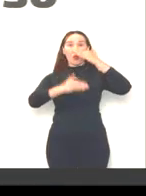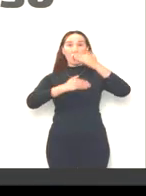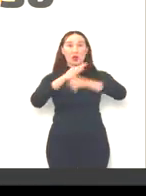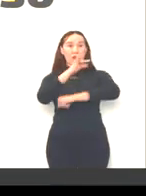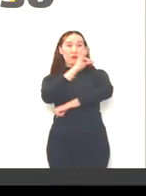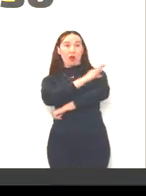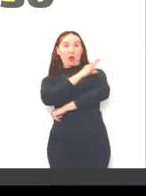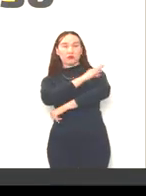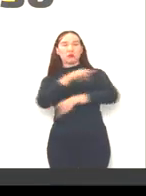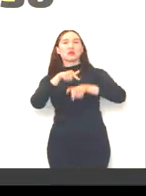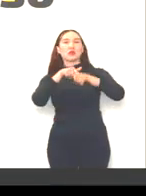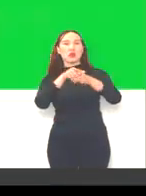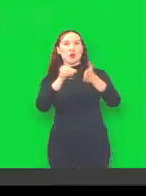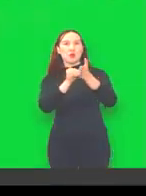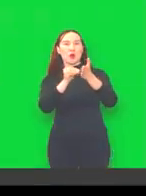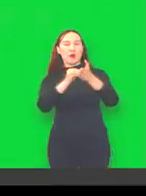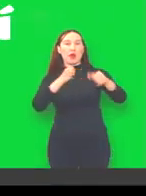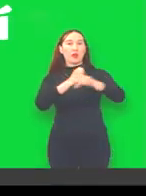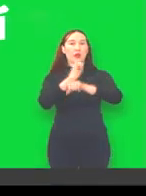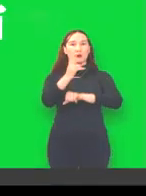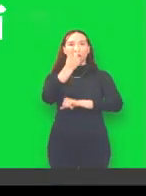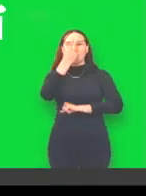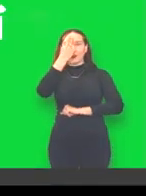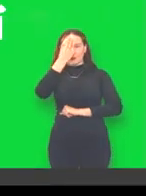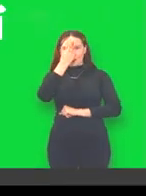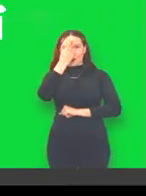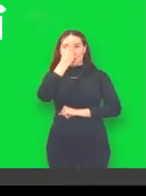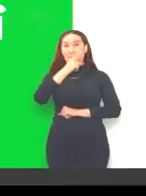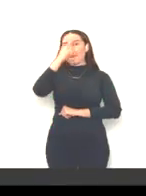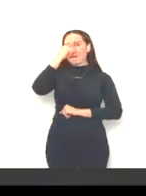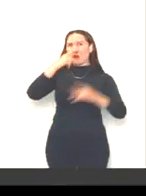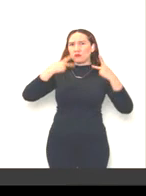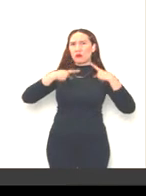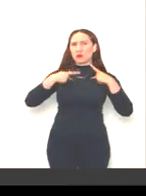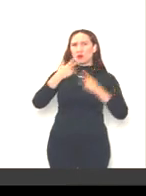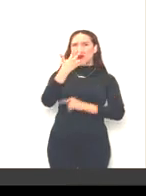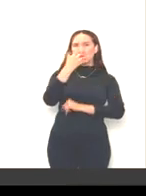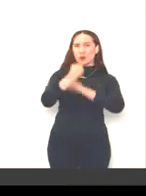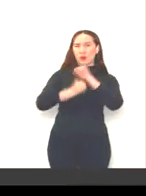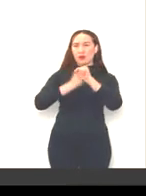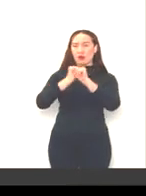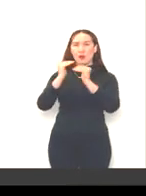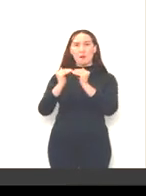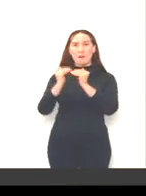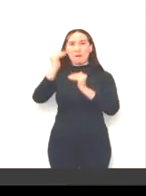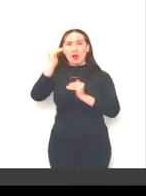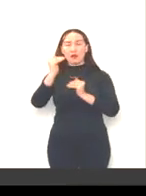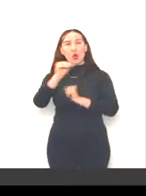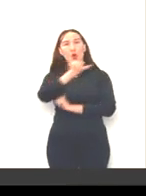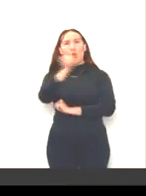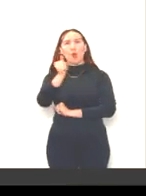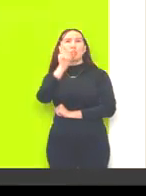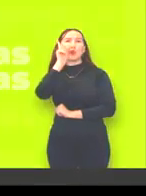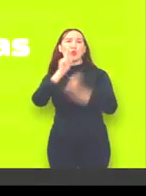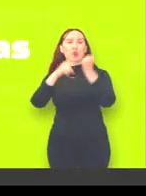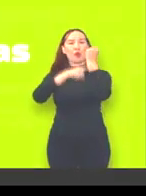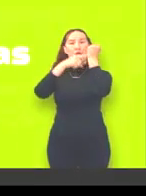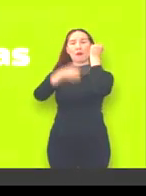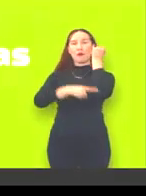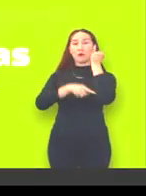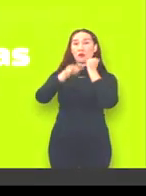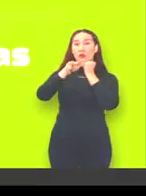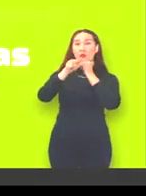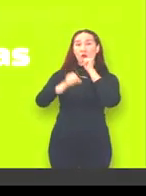Continúa el proceso de vacunación en el estado de San Luis Potosí para personas de 50 y más años, así como a